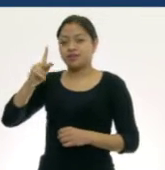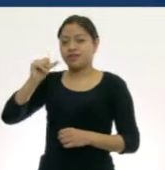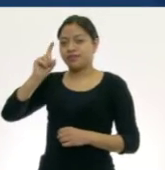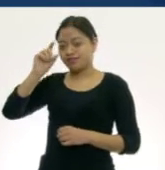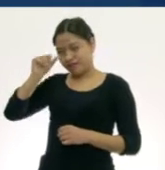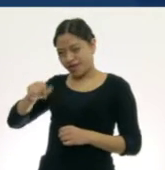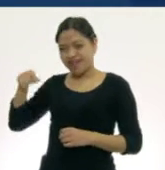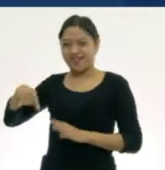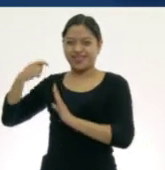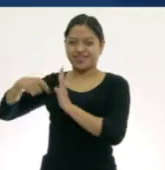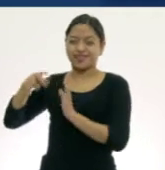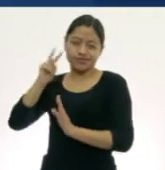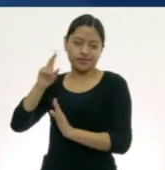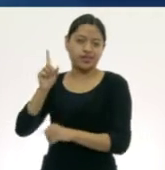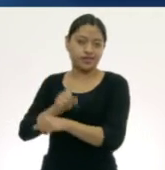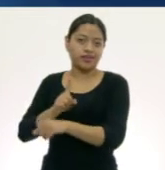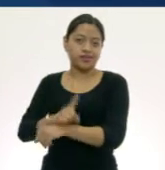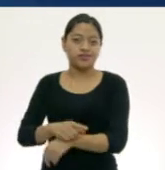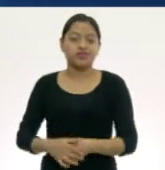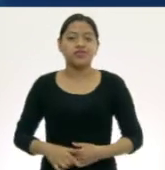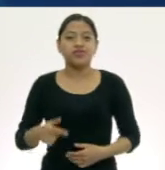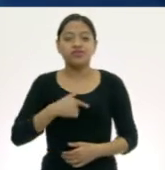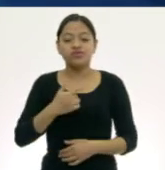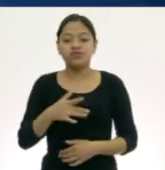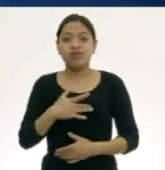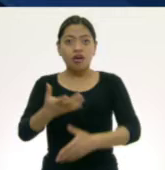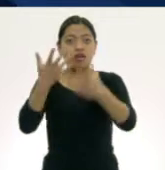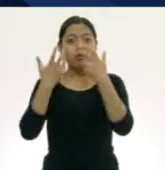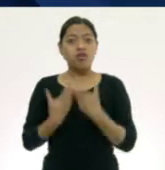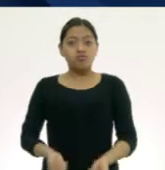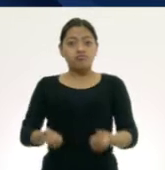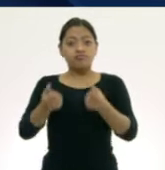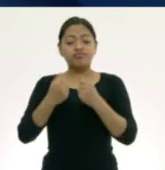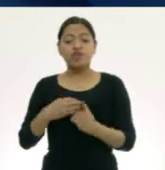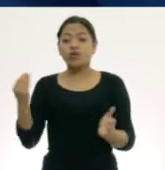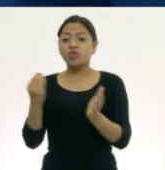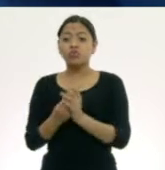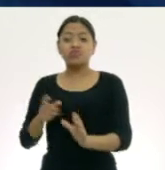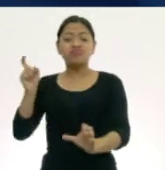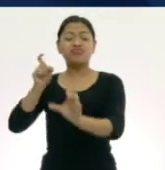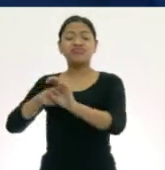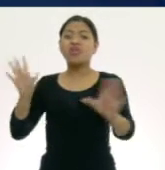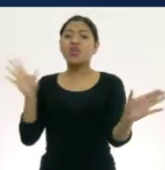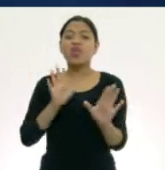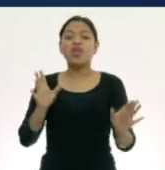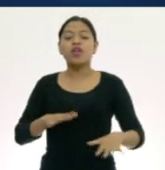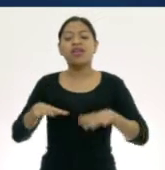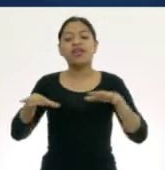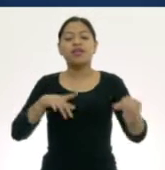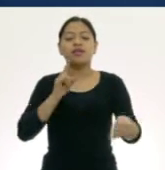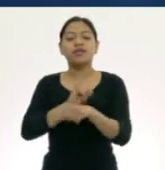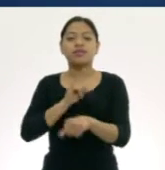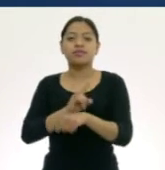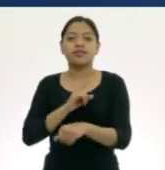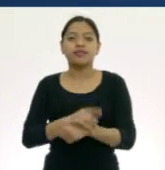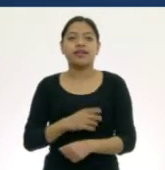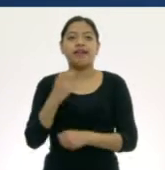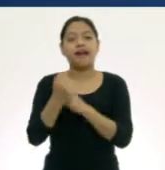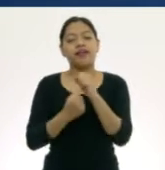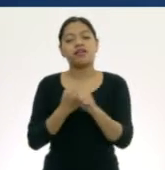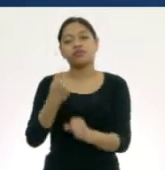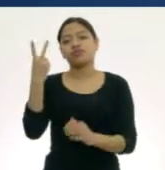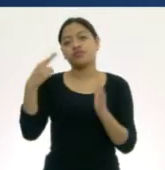también. Me espanté mucho y dejé de asistir a clases a causa del sismo del 19 de septiembre de